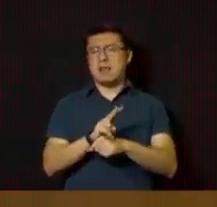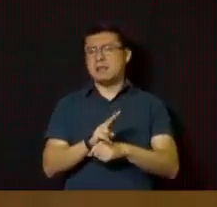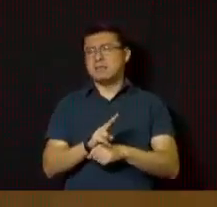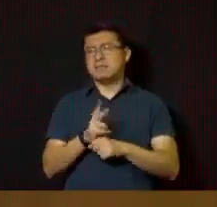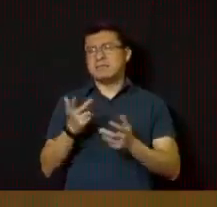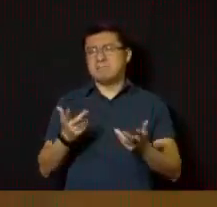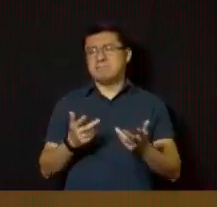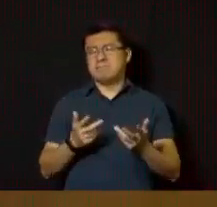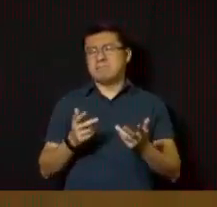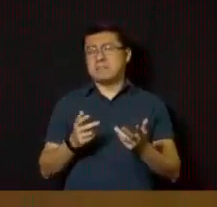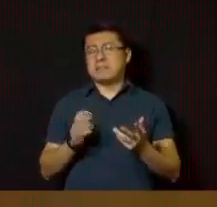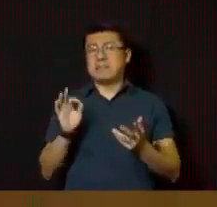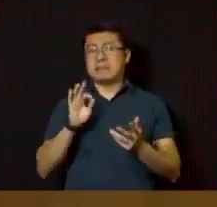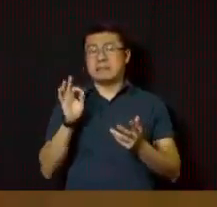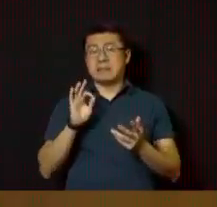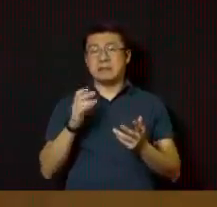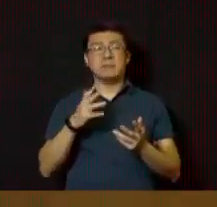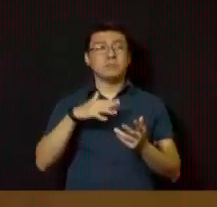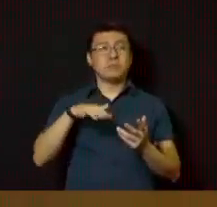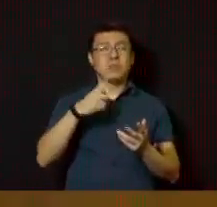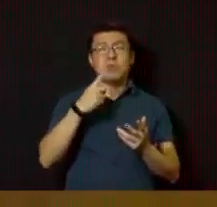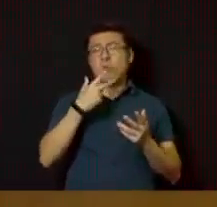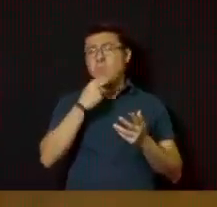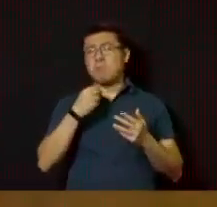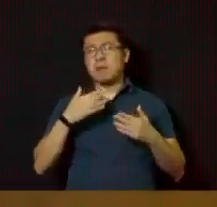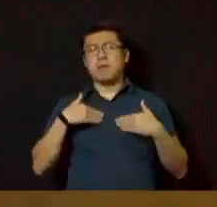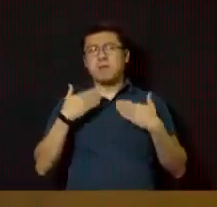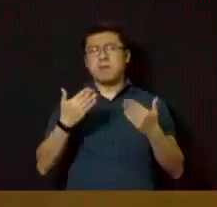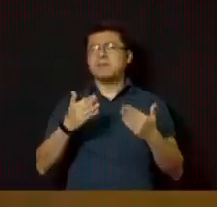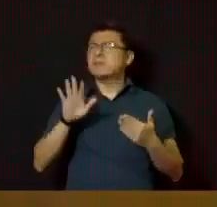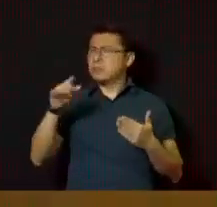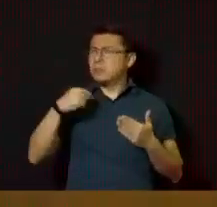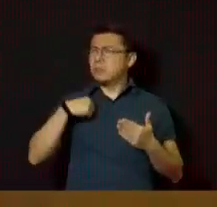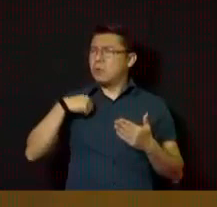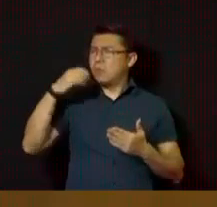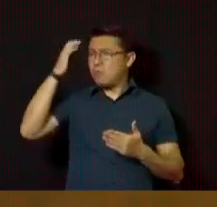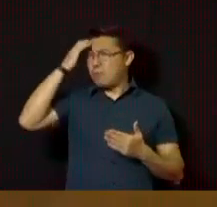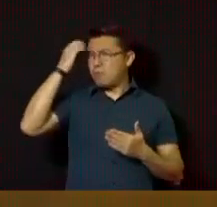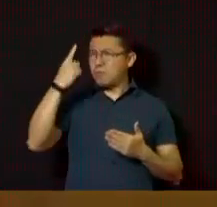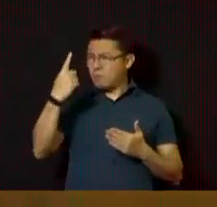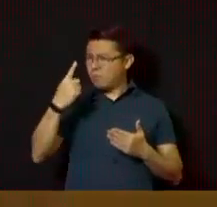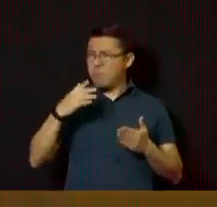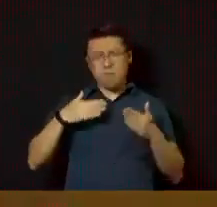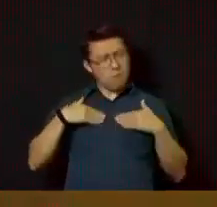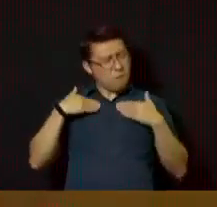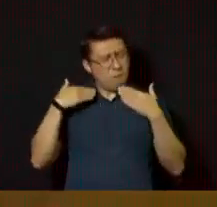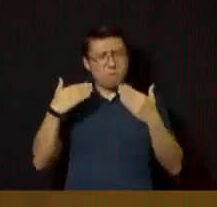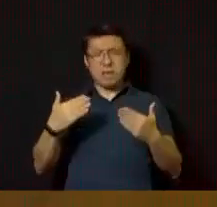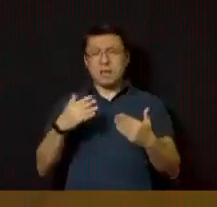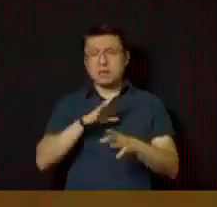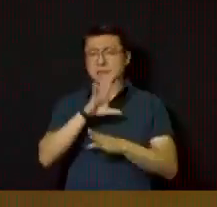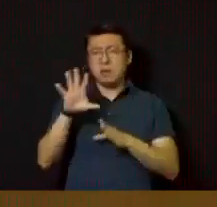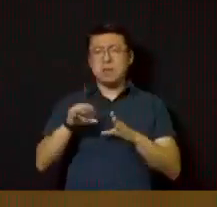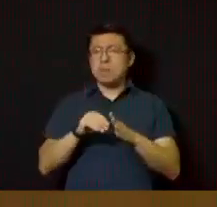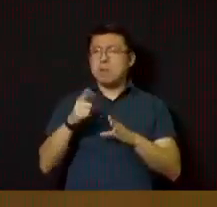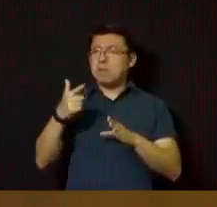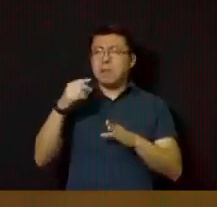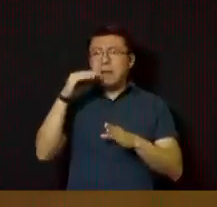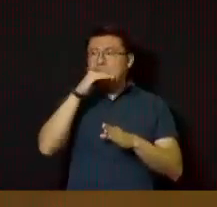tiene que ser de confianza. Y yo le dije: Héctor, yo conozco a uno que es de confianza y no cobra